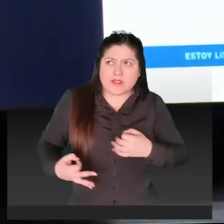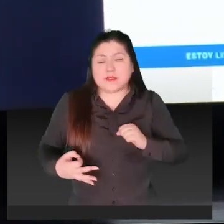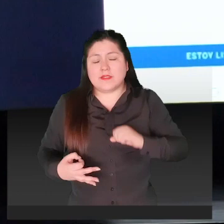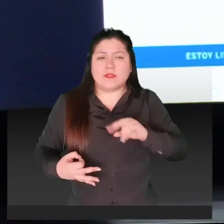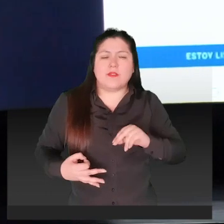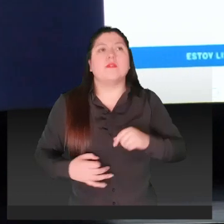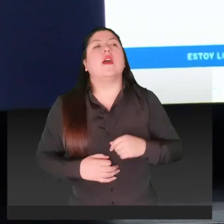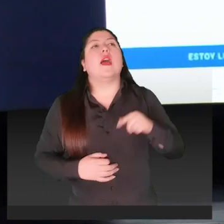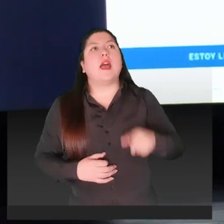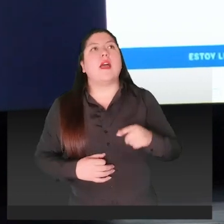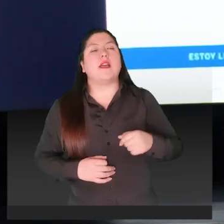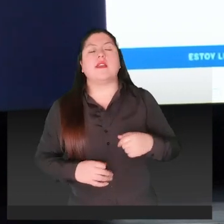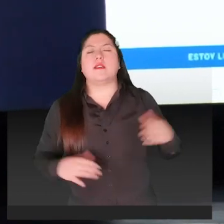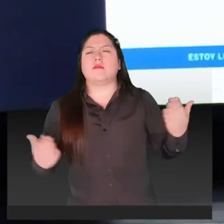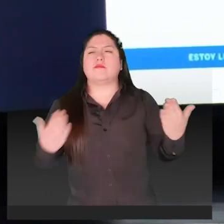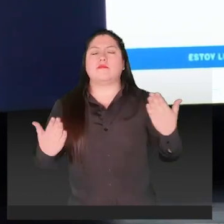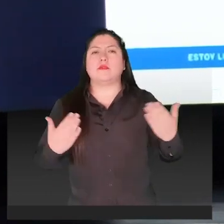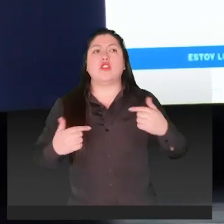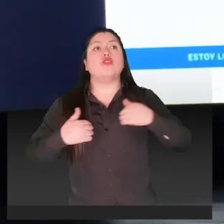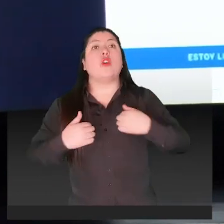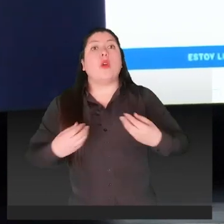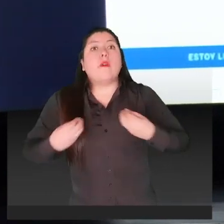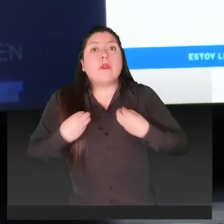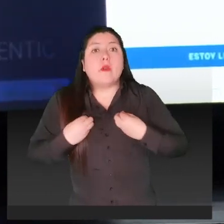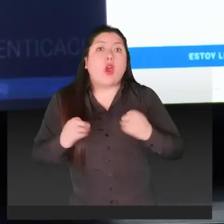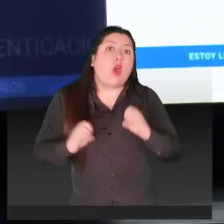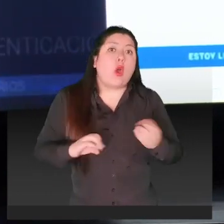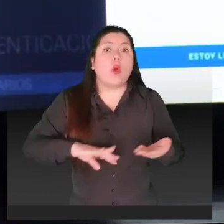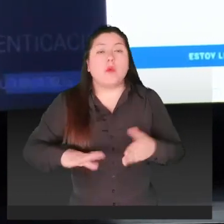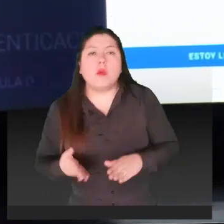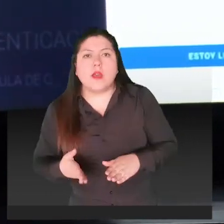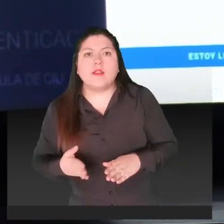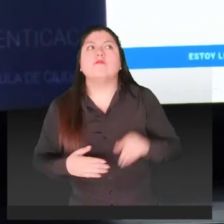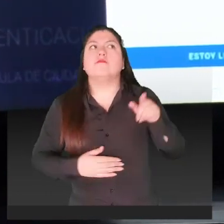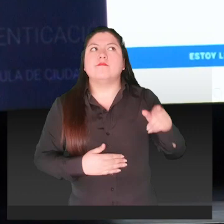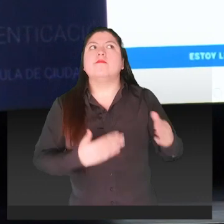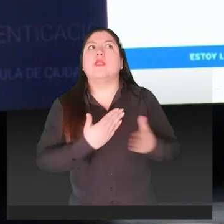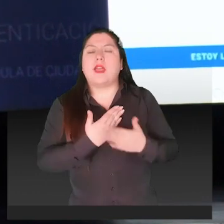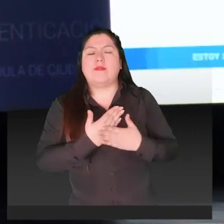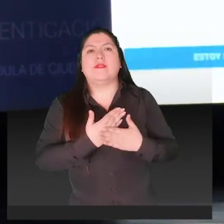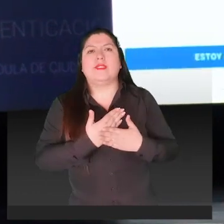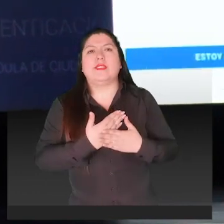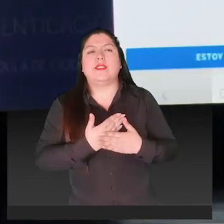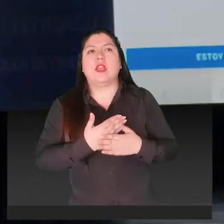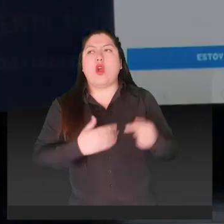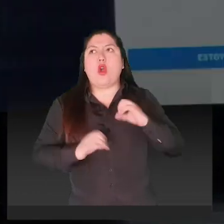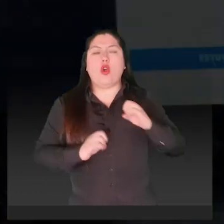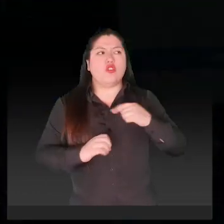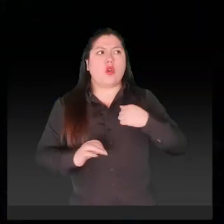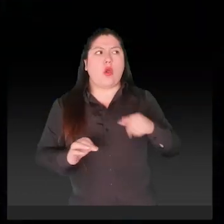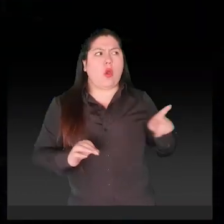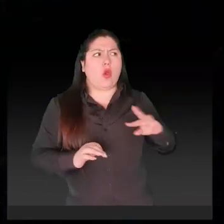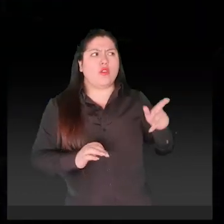va a exigir un reto en el cual el dispositivo y la aplicación validan de que soy una persona